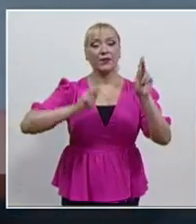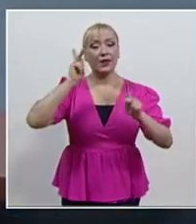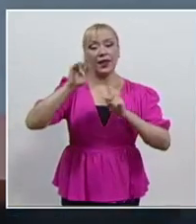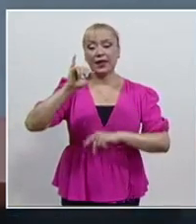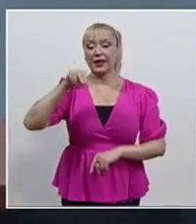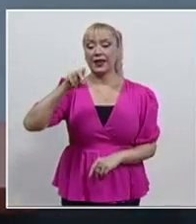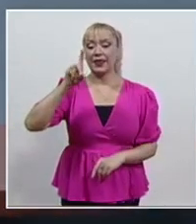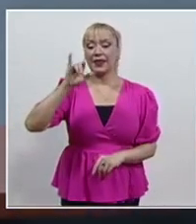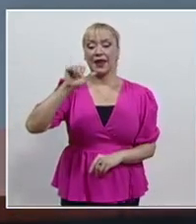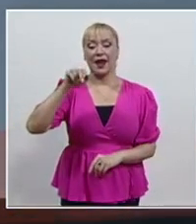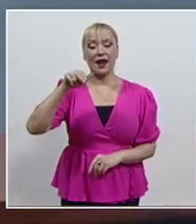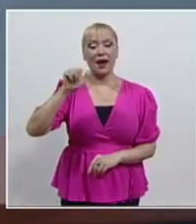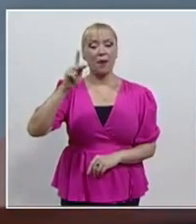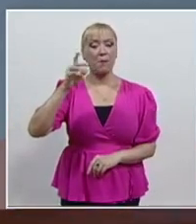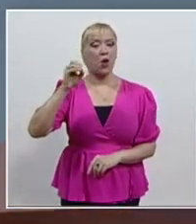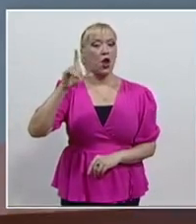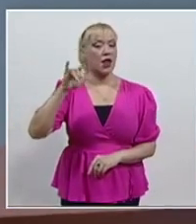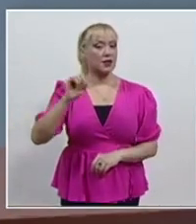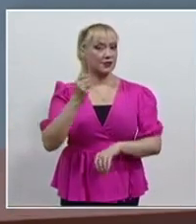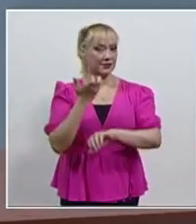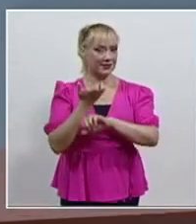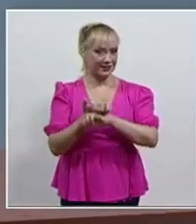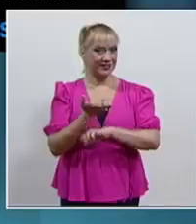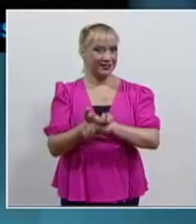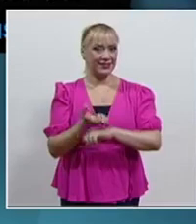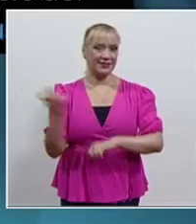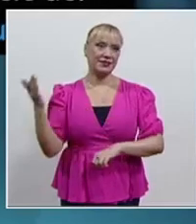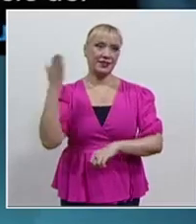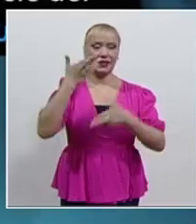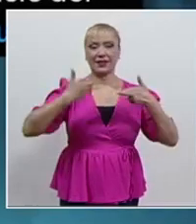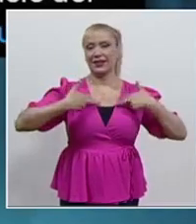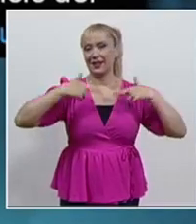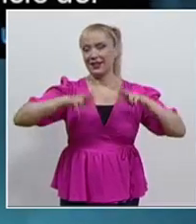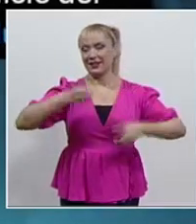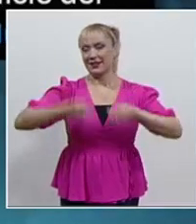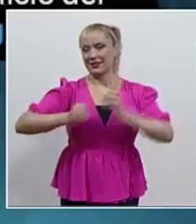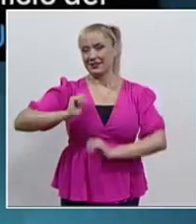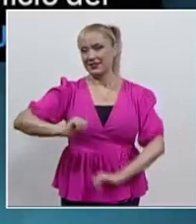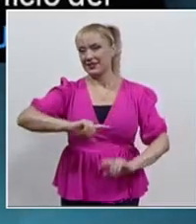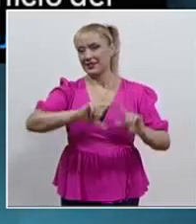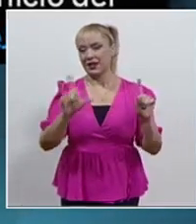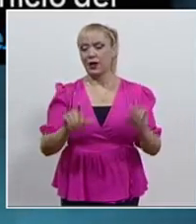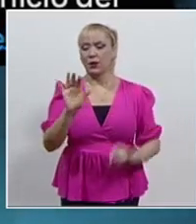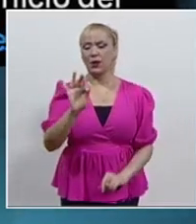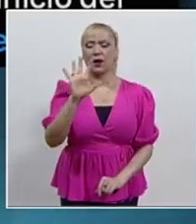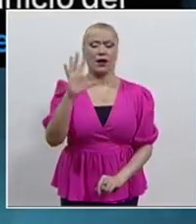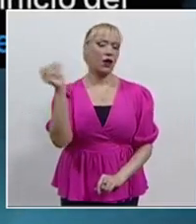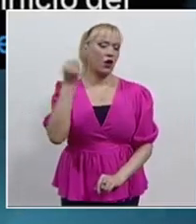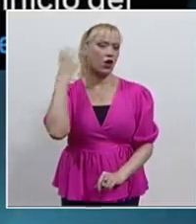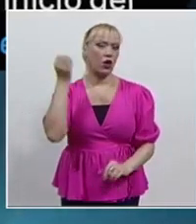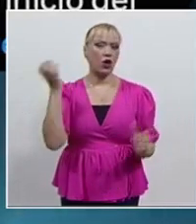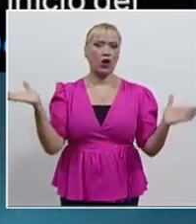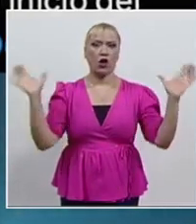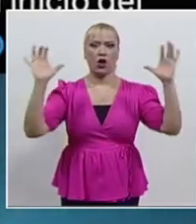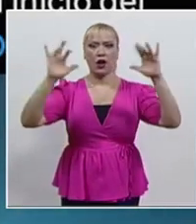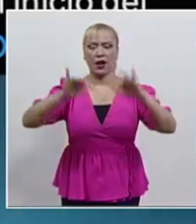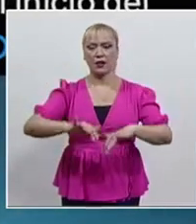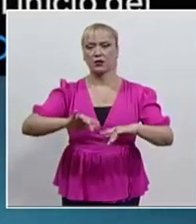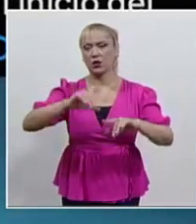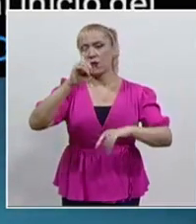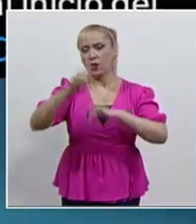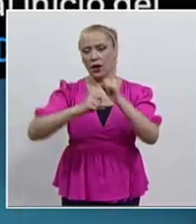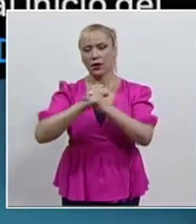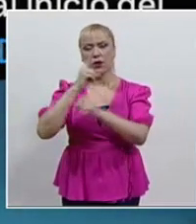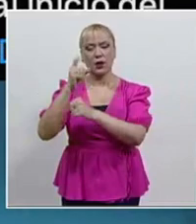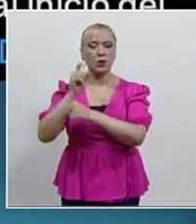Estados Unidos, para representar al Poder Judicial de la Federación en el 45 Congreso Anual de la Asociación Nacional de Mujeres Juezas,